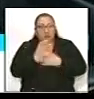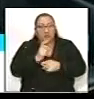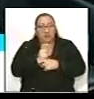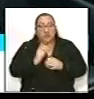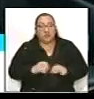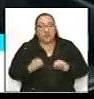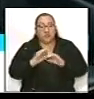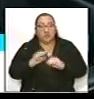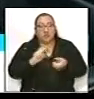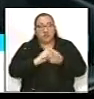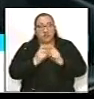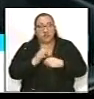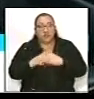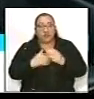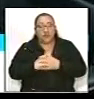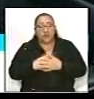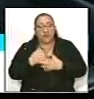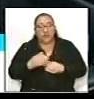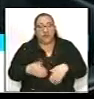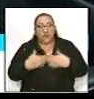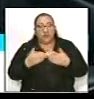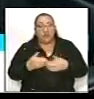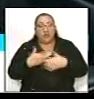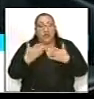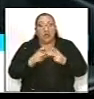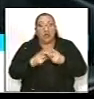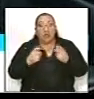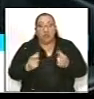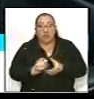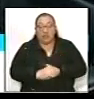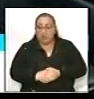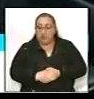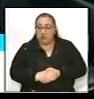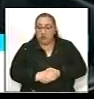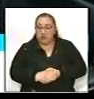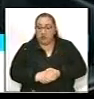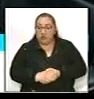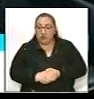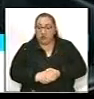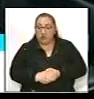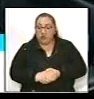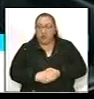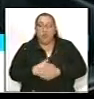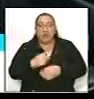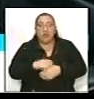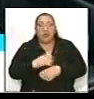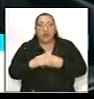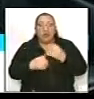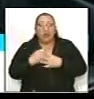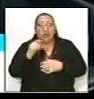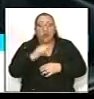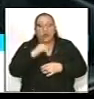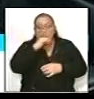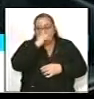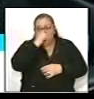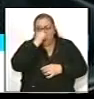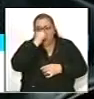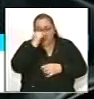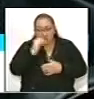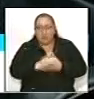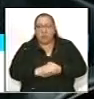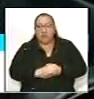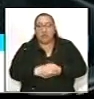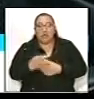potencial transformativo, ya que ofrece enormes posibilidades para romper el ciclo de victimización y las secuelas transgeneracionales